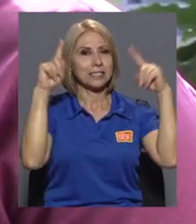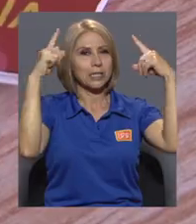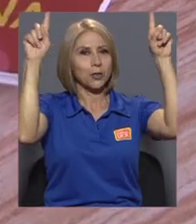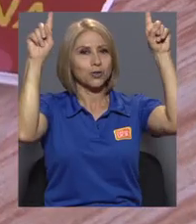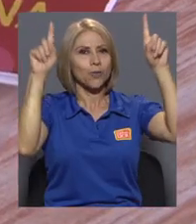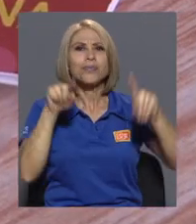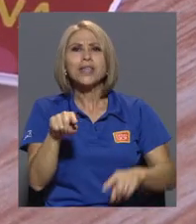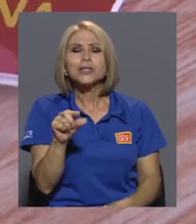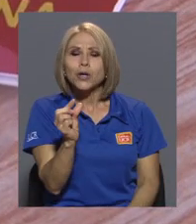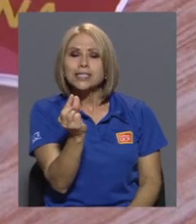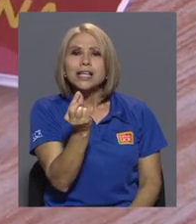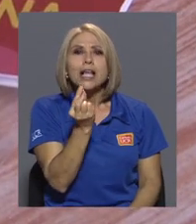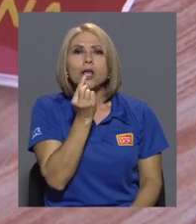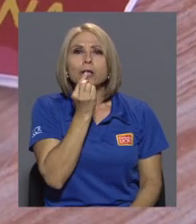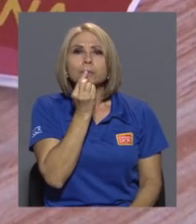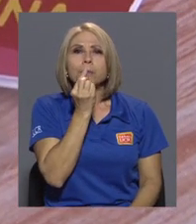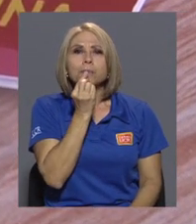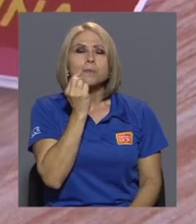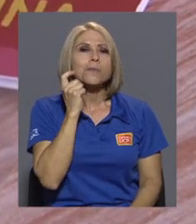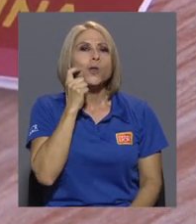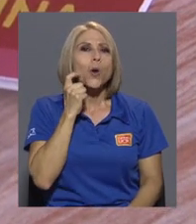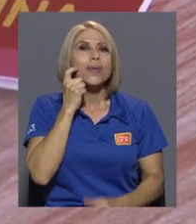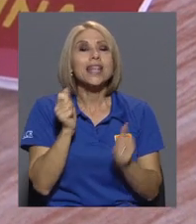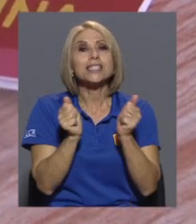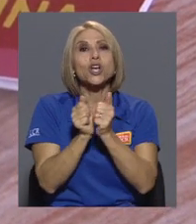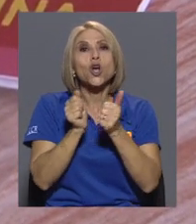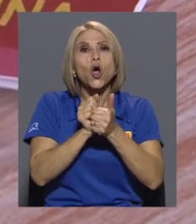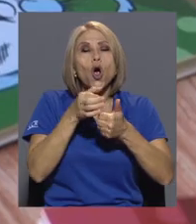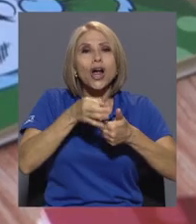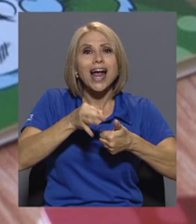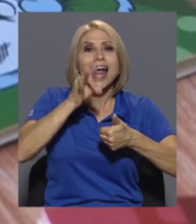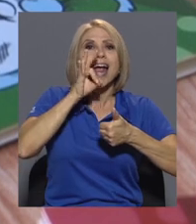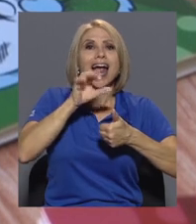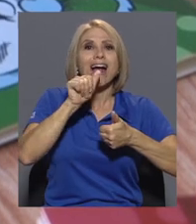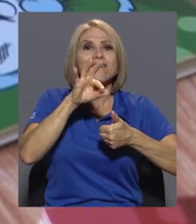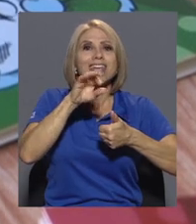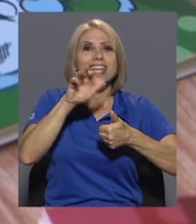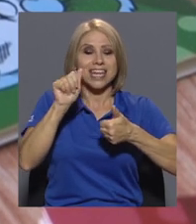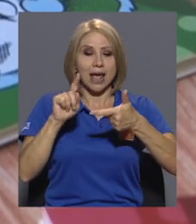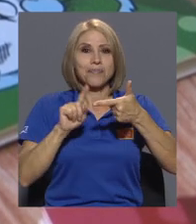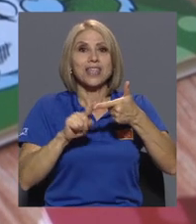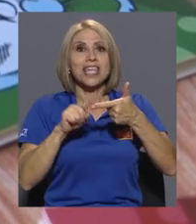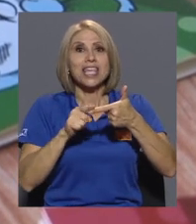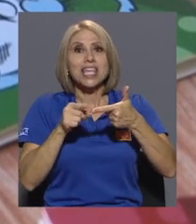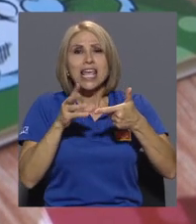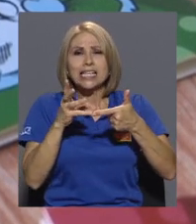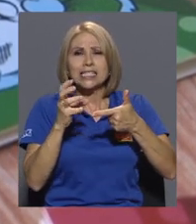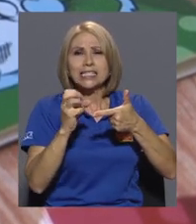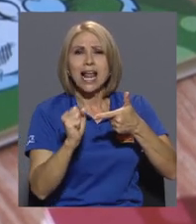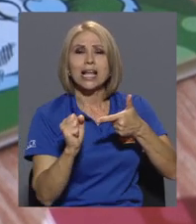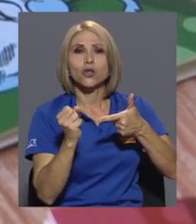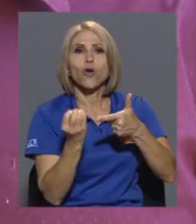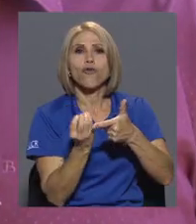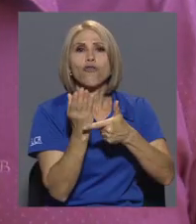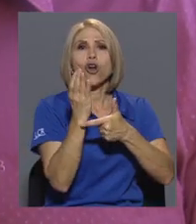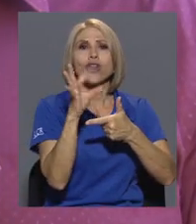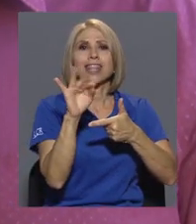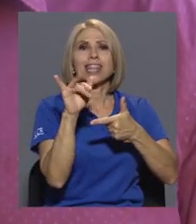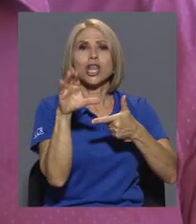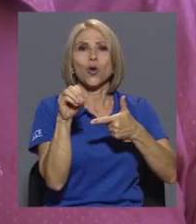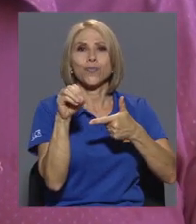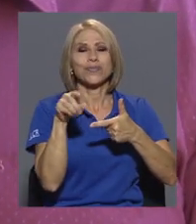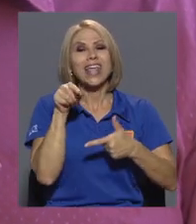unas gomitas hechas a base de cafeína y extracto acuoso de flor de tilo trata sobre unas gomitas